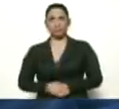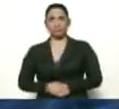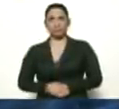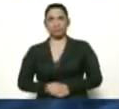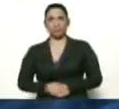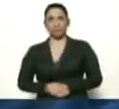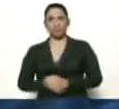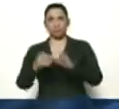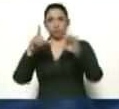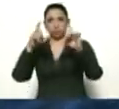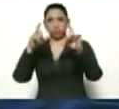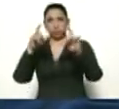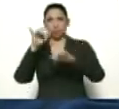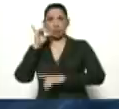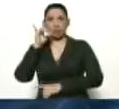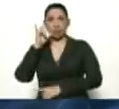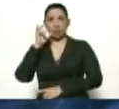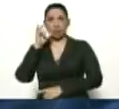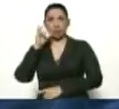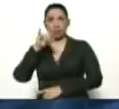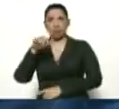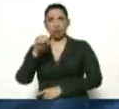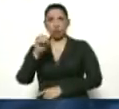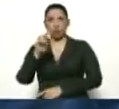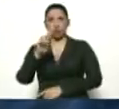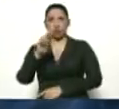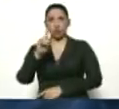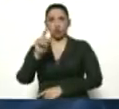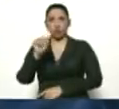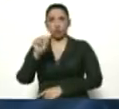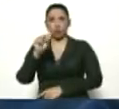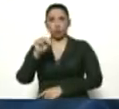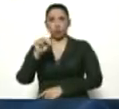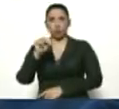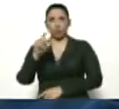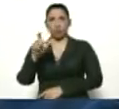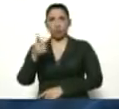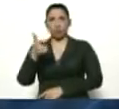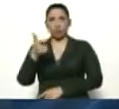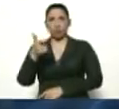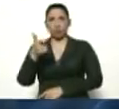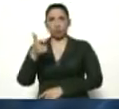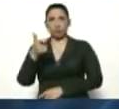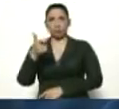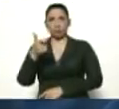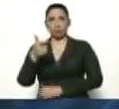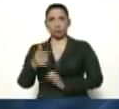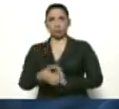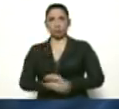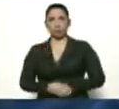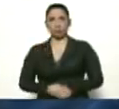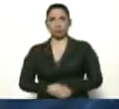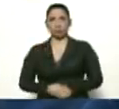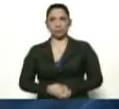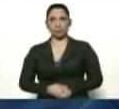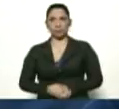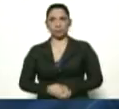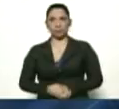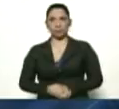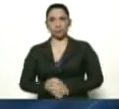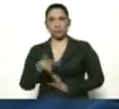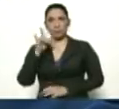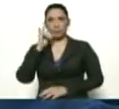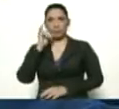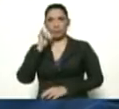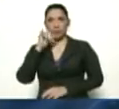o con la cuenta instalan jordan bye qué es la cuenta